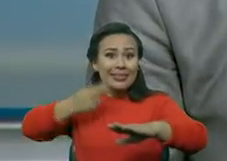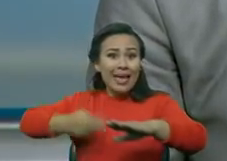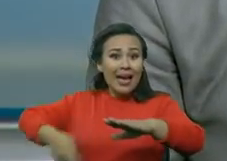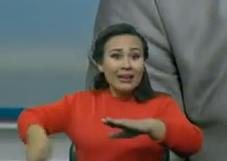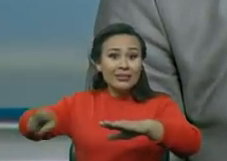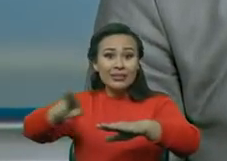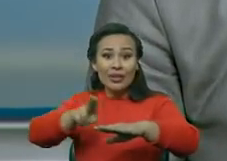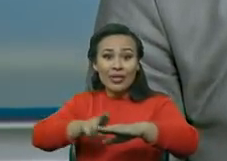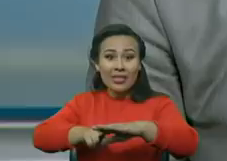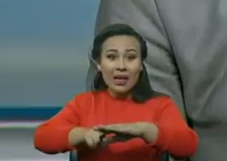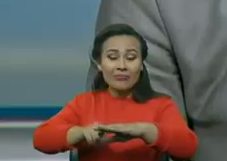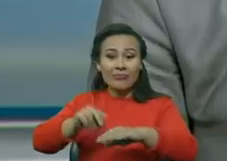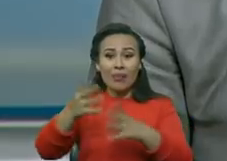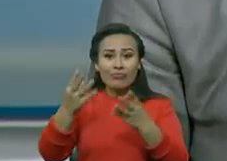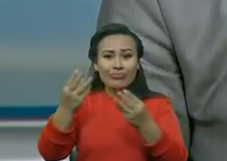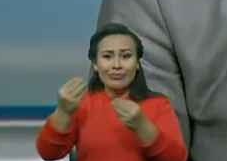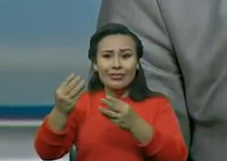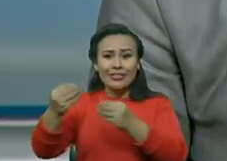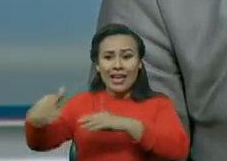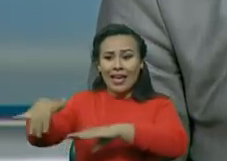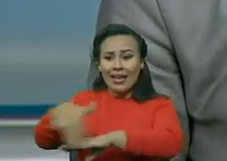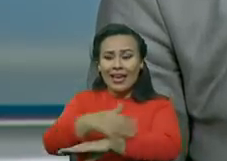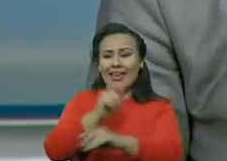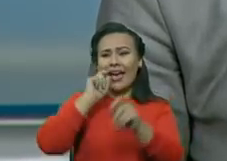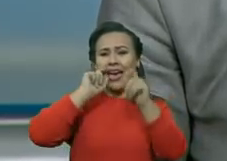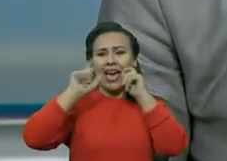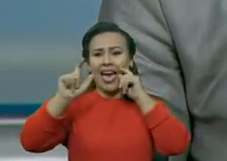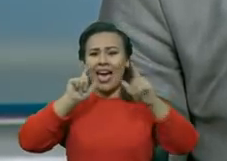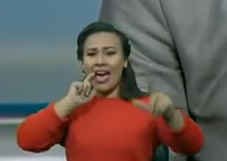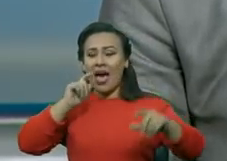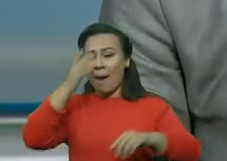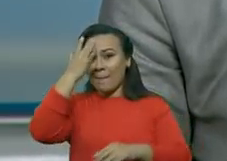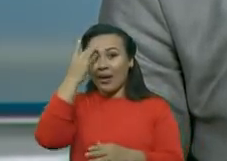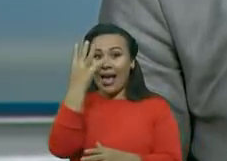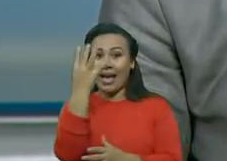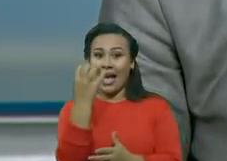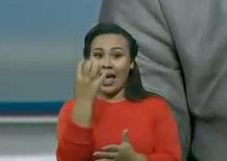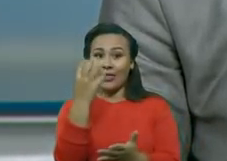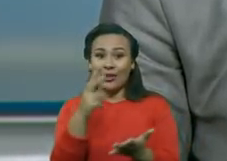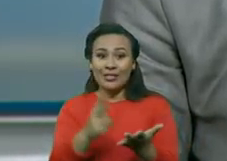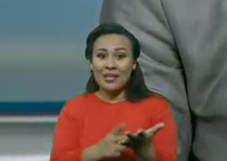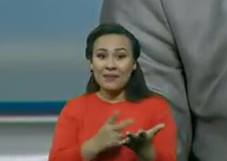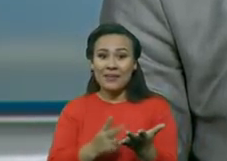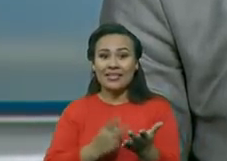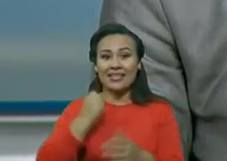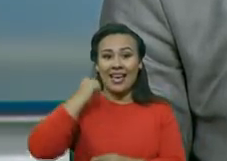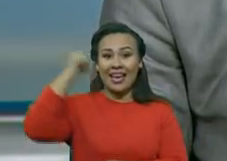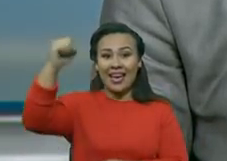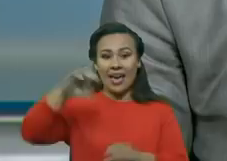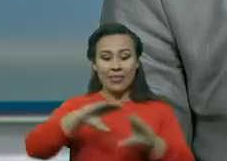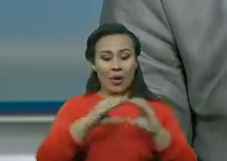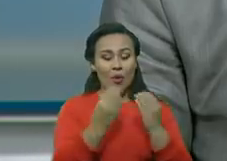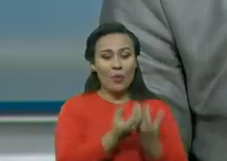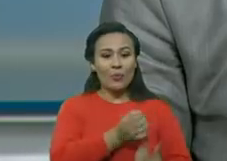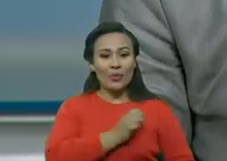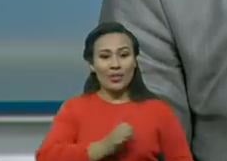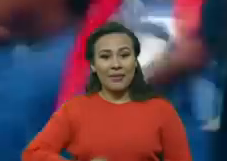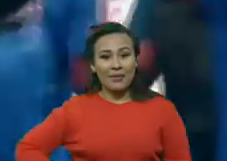cantones peninsulares se llenaron de hinchas que festejaban por la estrella número 14 alcanzada por el cuadro eléctrico.